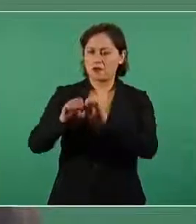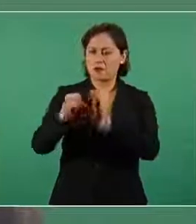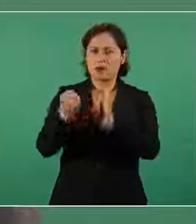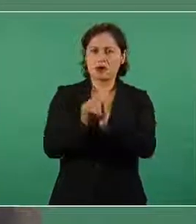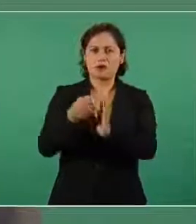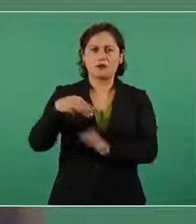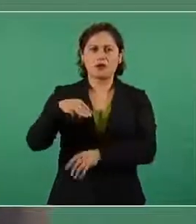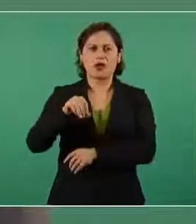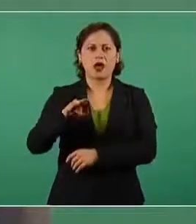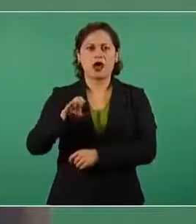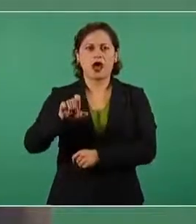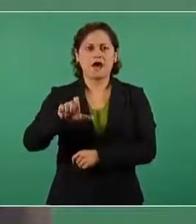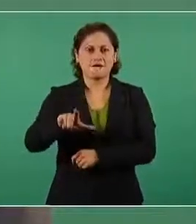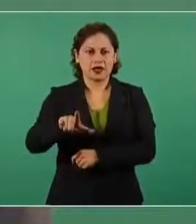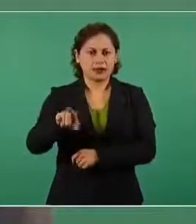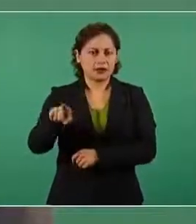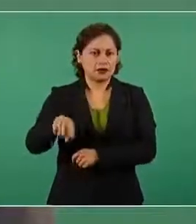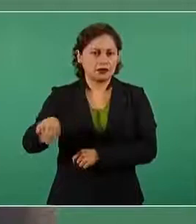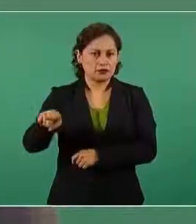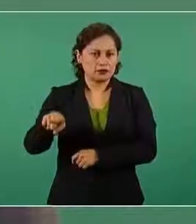de inmediato